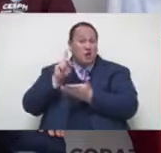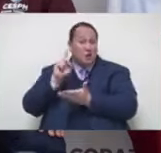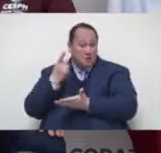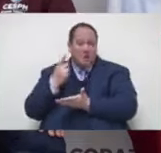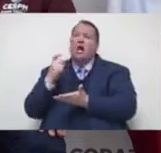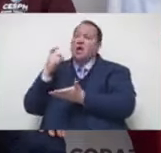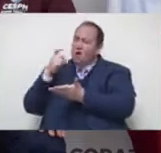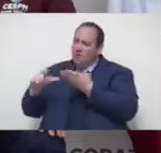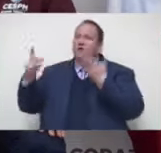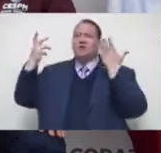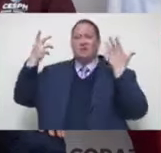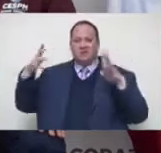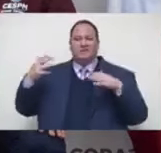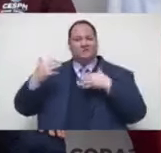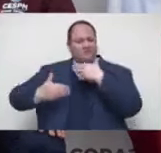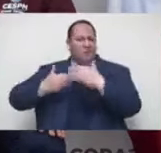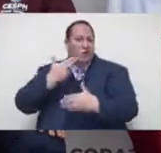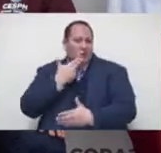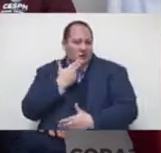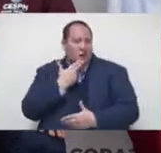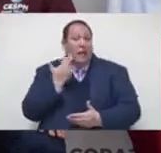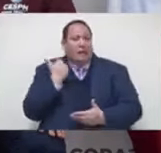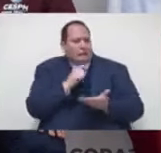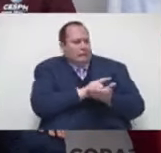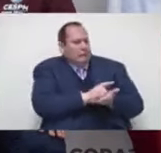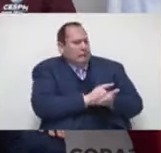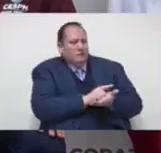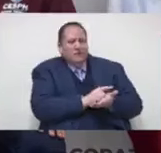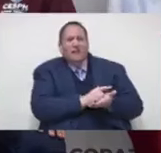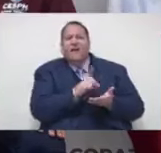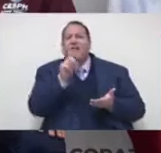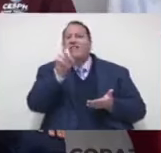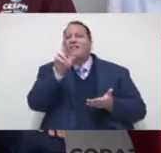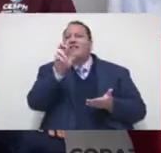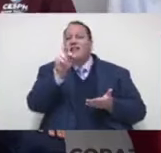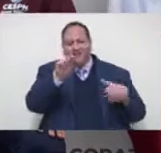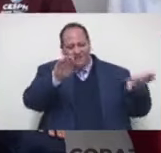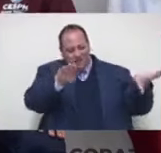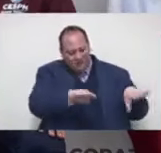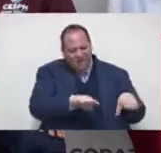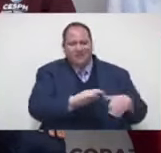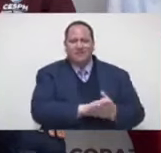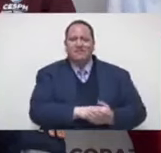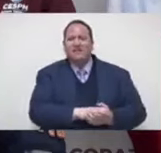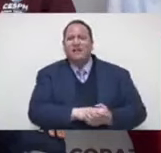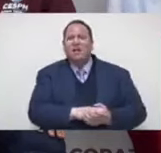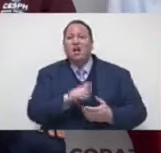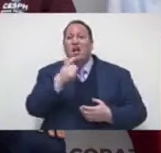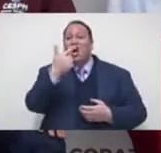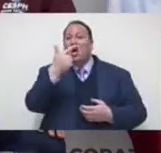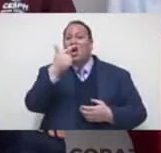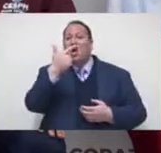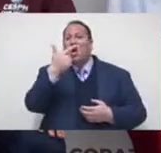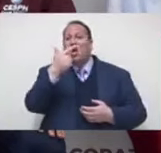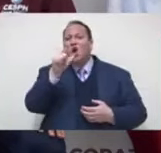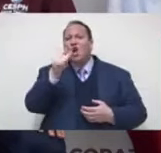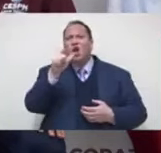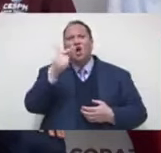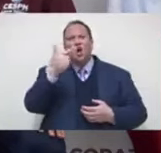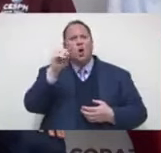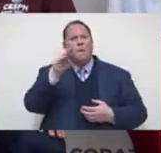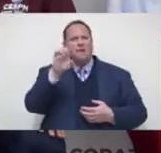se adquirió y está en proceso. ¿Qué se limpió hace poquito? El dren, sobre todo el dren que está aquí en el Gómez Morín, ya ven que estaba ya